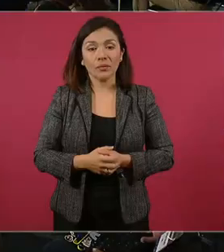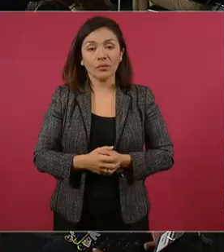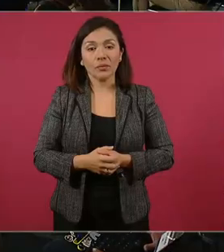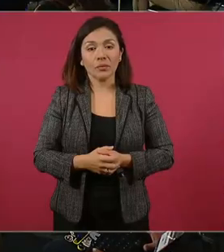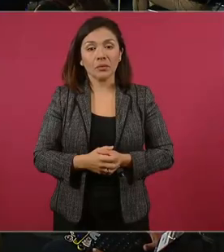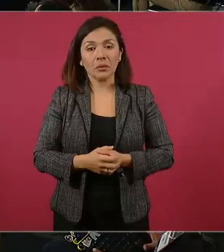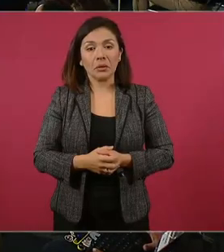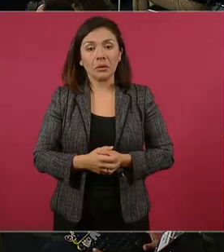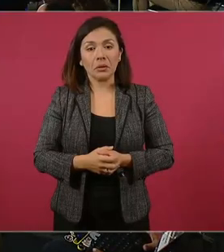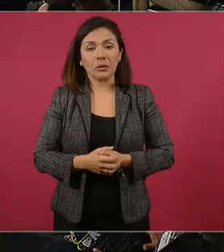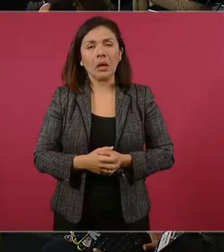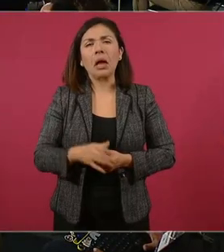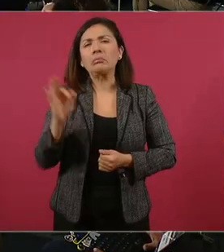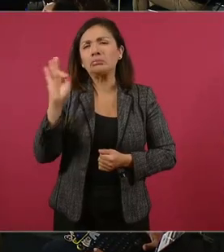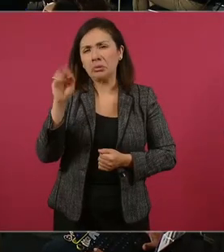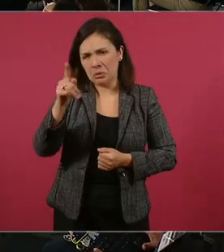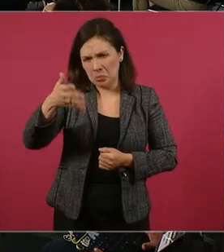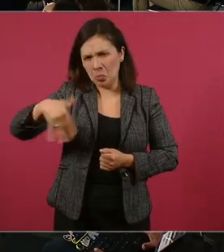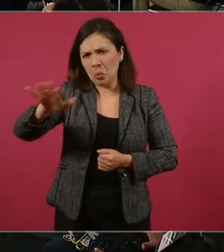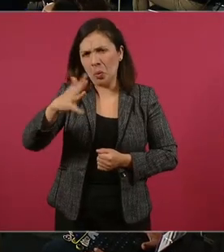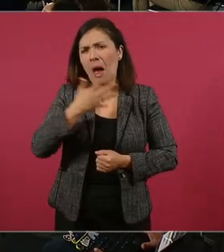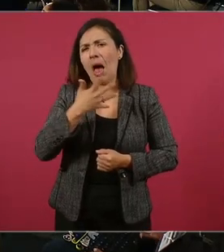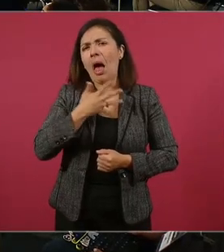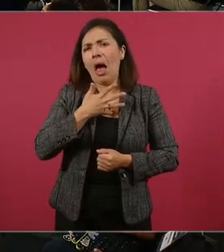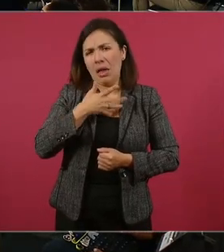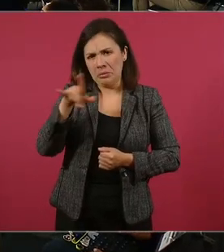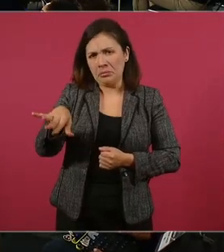A lo mejor sí se encuentra.